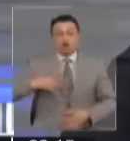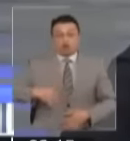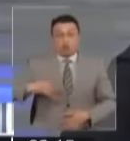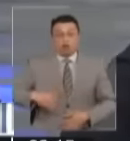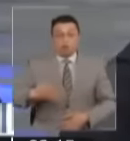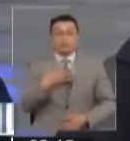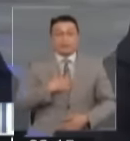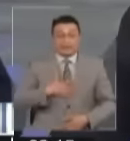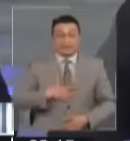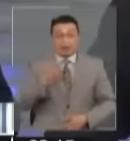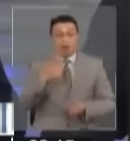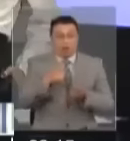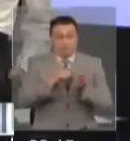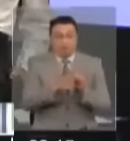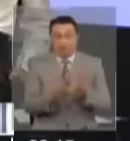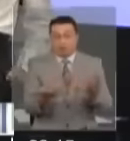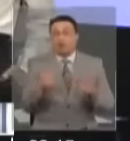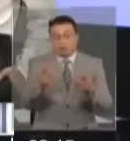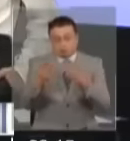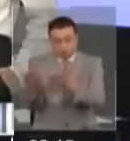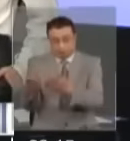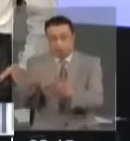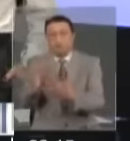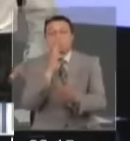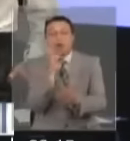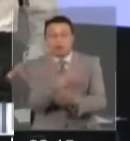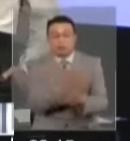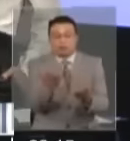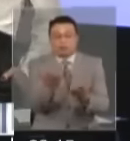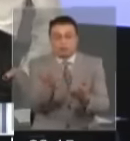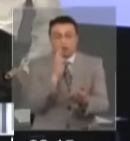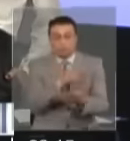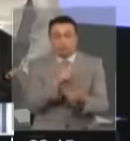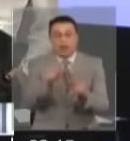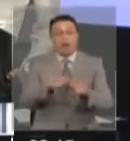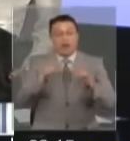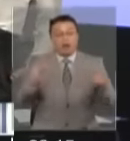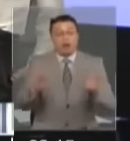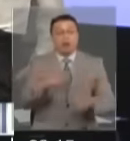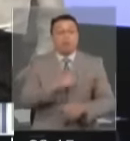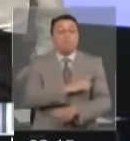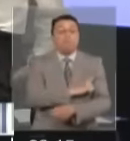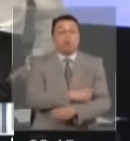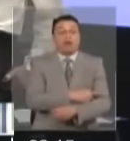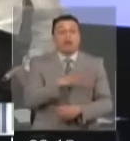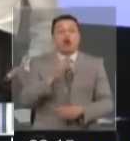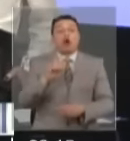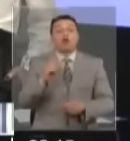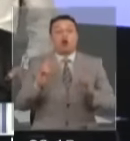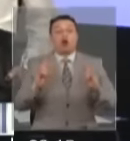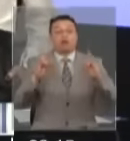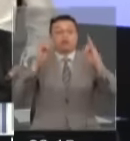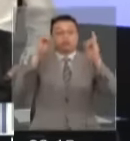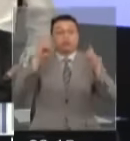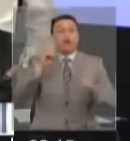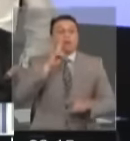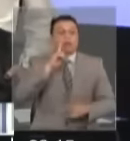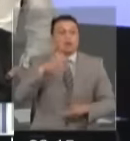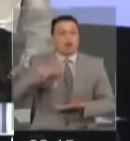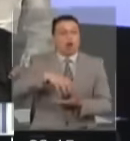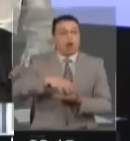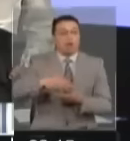una modificación integral. Entremos al punto, demos la posibilidad al alcalde que responda y le agrego sobre el poder o no que tienen las inmobiliarias en la comuna. Si